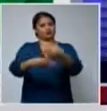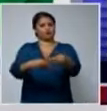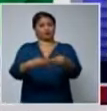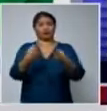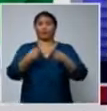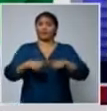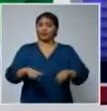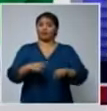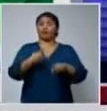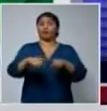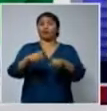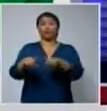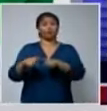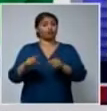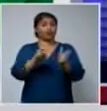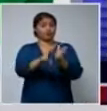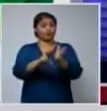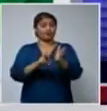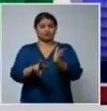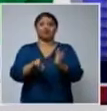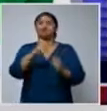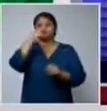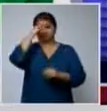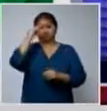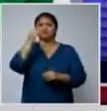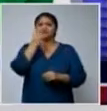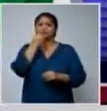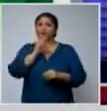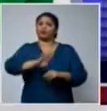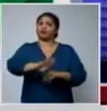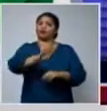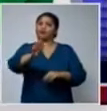donde además se administra el nasalferón,